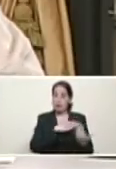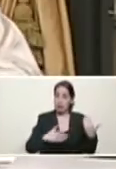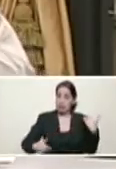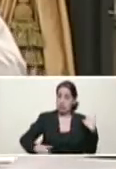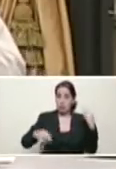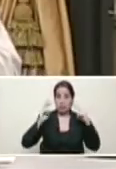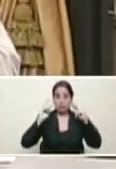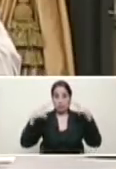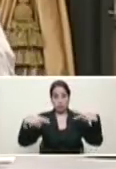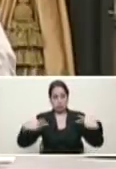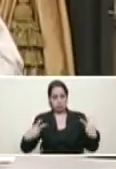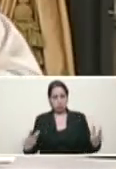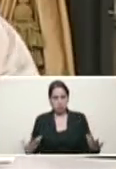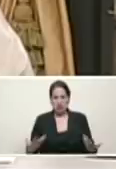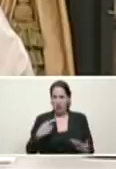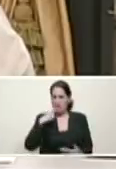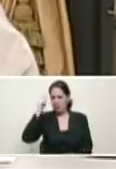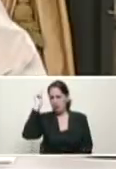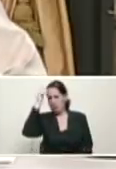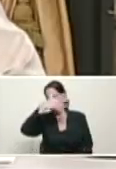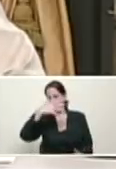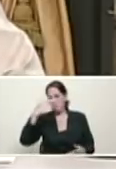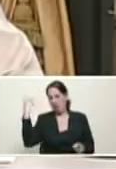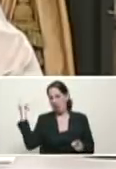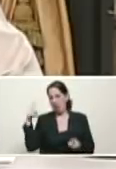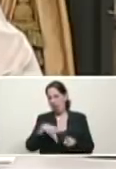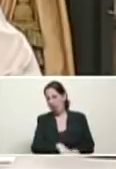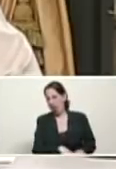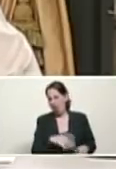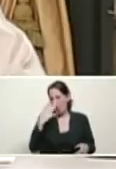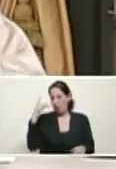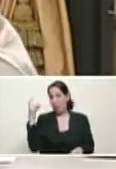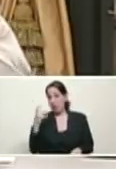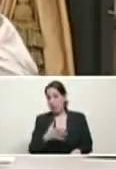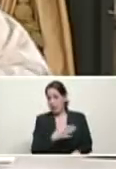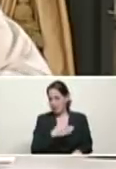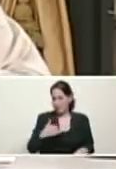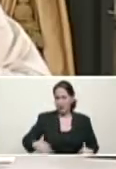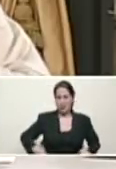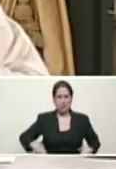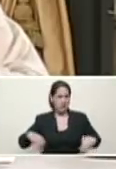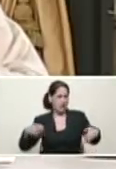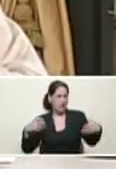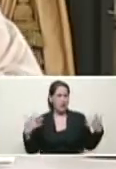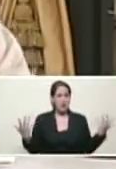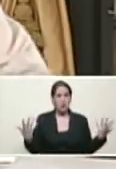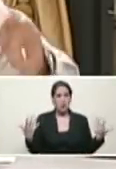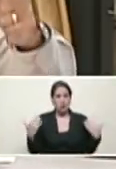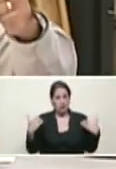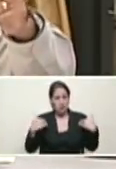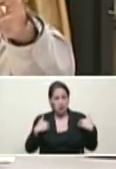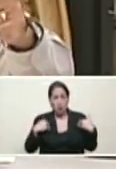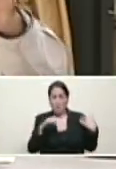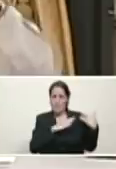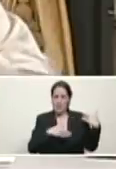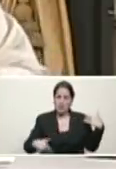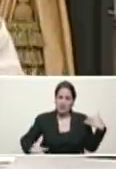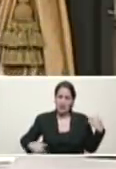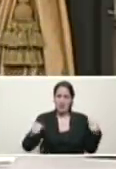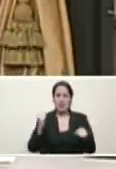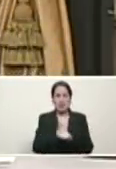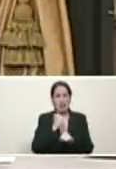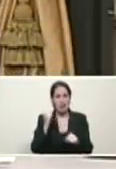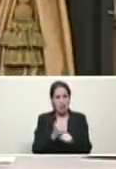ustedes ven, que desprecia a Donald Trump, no soy un magnate ni quiero serlo, Donald Trump, este presidente obrero está de